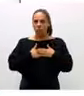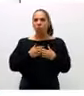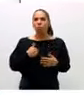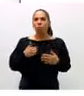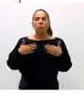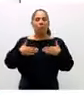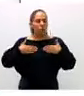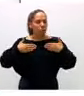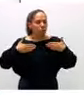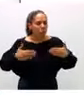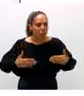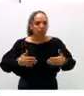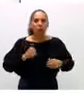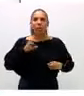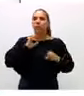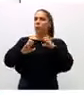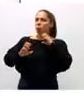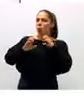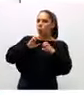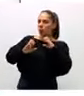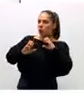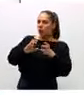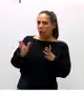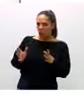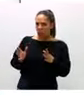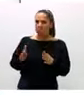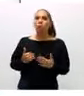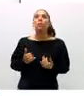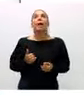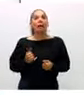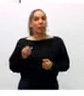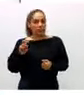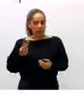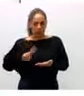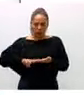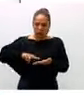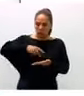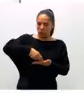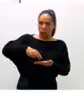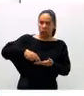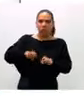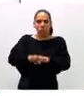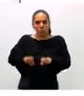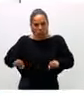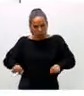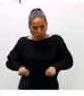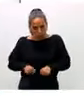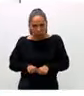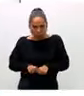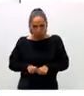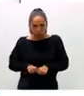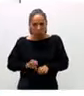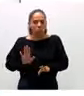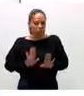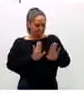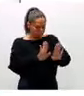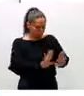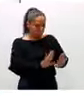el diálogo, la comunicación asertiva. El equipo de mediación los ayuda a manejar sus emociones,